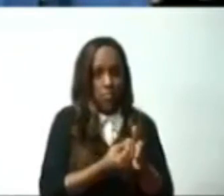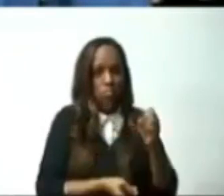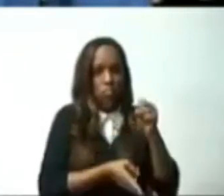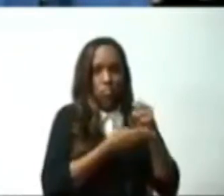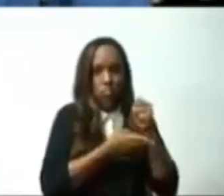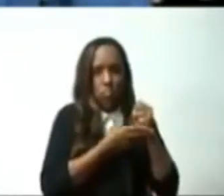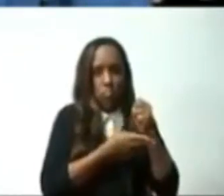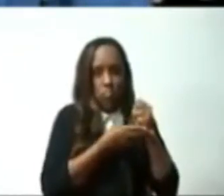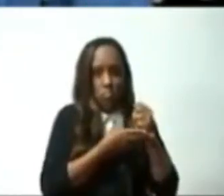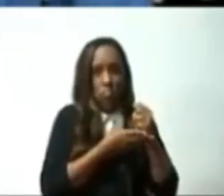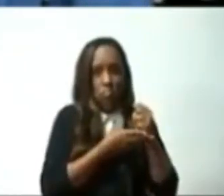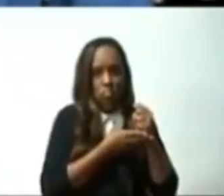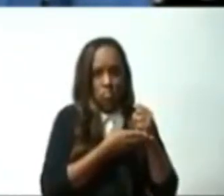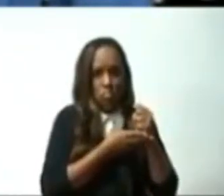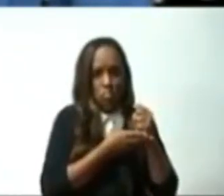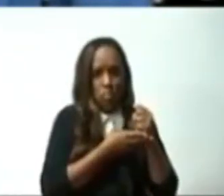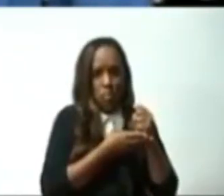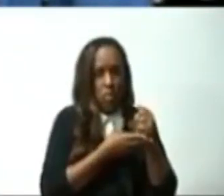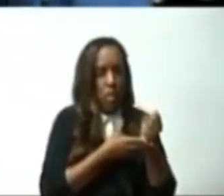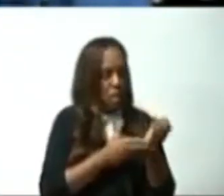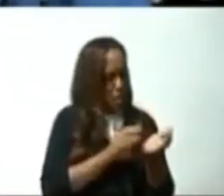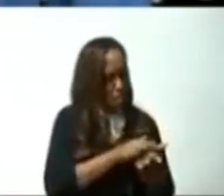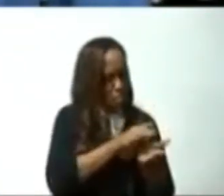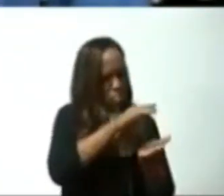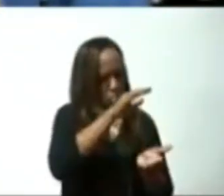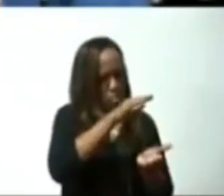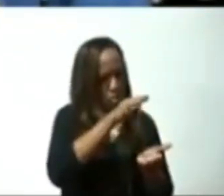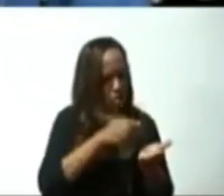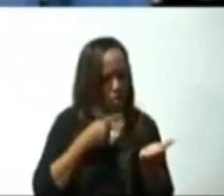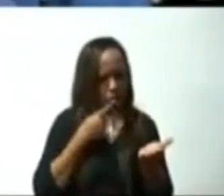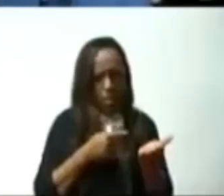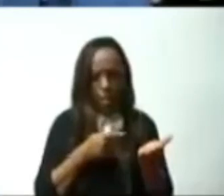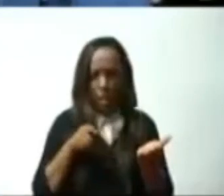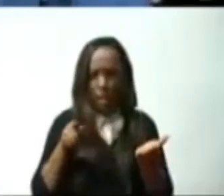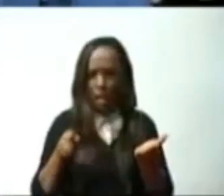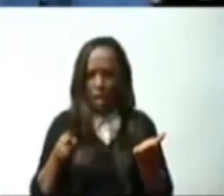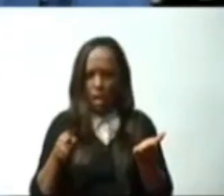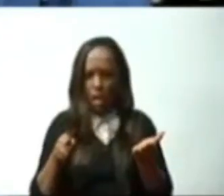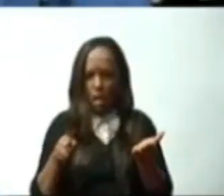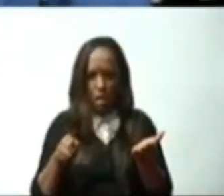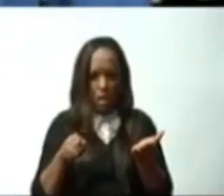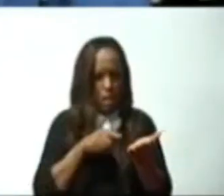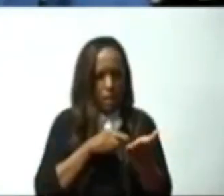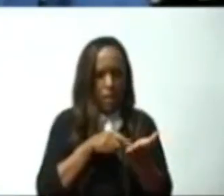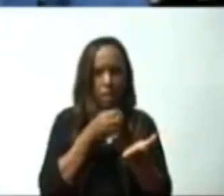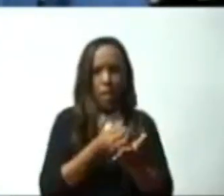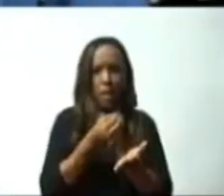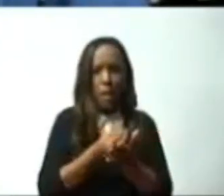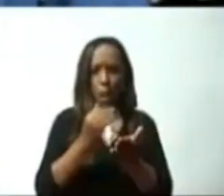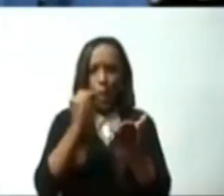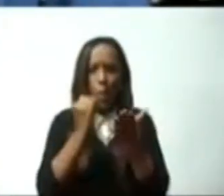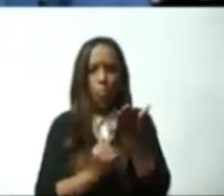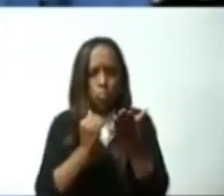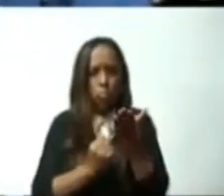rentabilidad no fuesen suficientes para completar la pérdida, la rentabilidad mínima, las